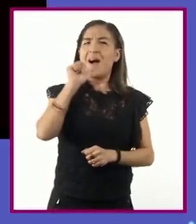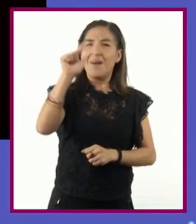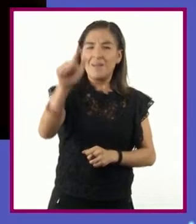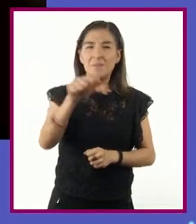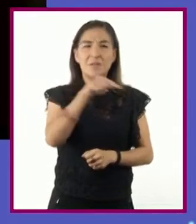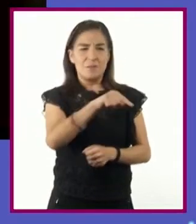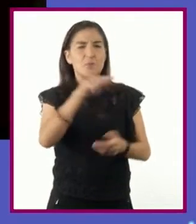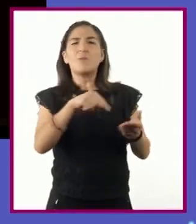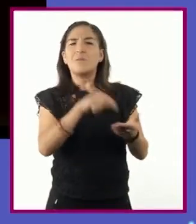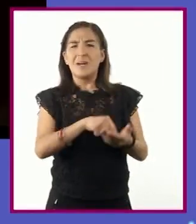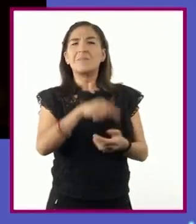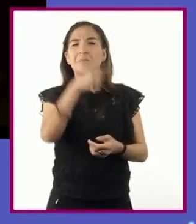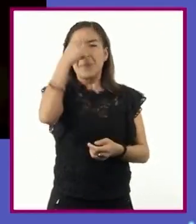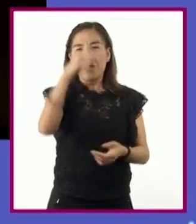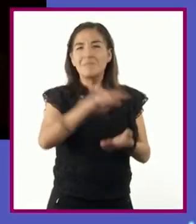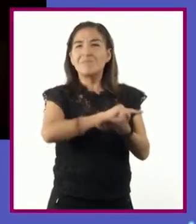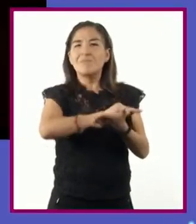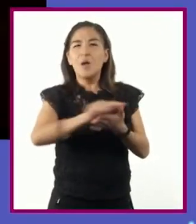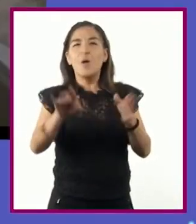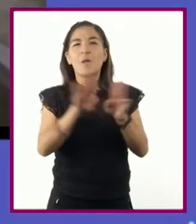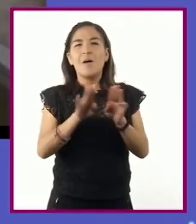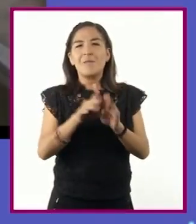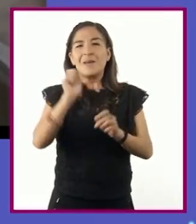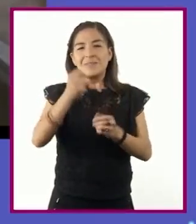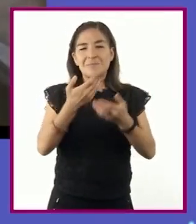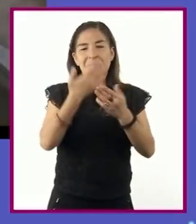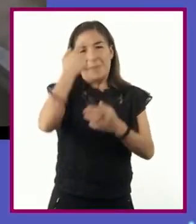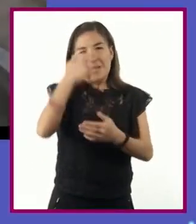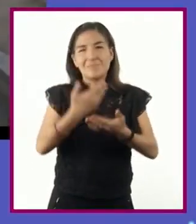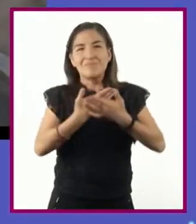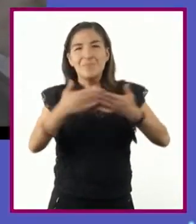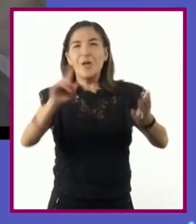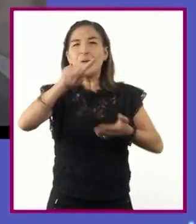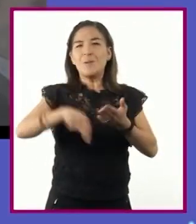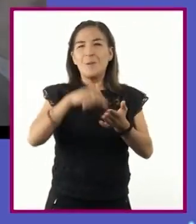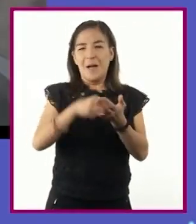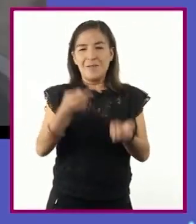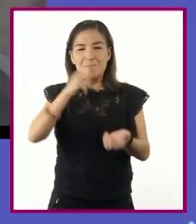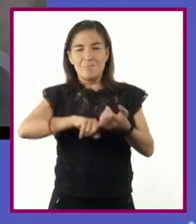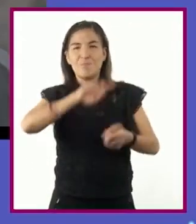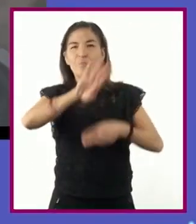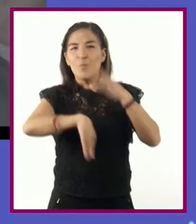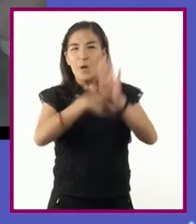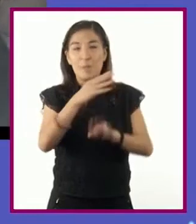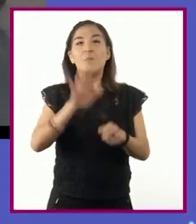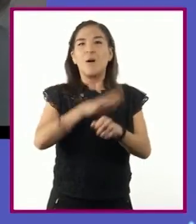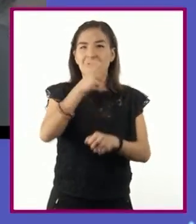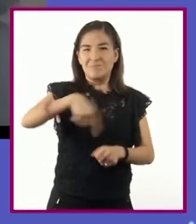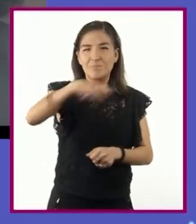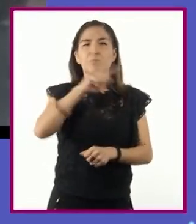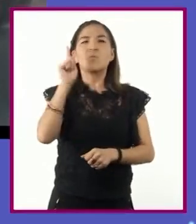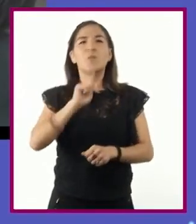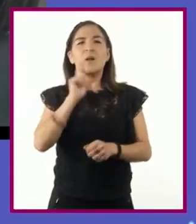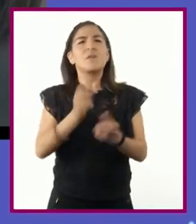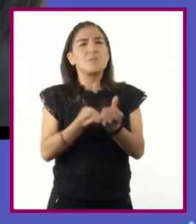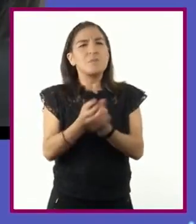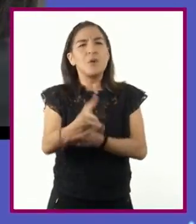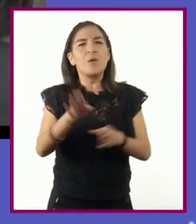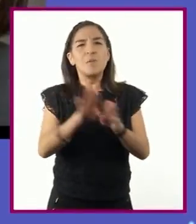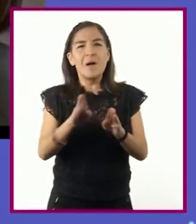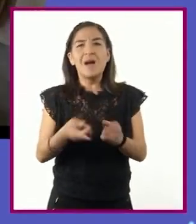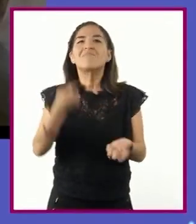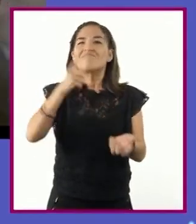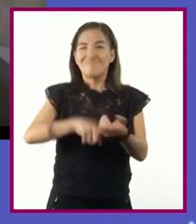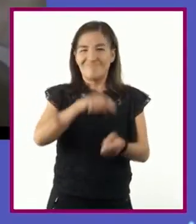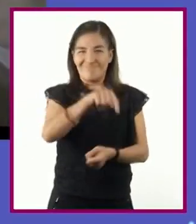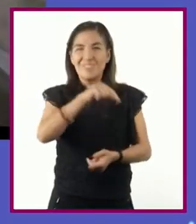solía ser una puerta de entrada y de salida de este mundo. Por eso muchas mujeres daban a luz en ese